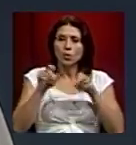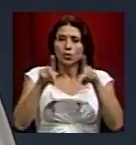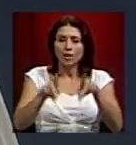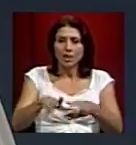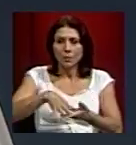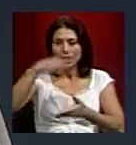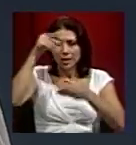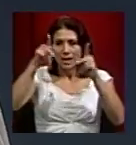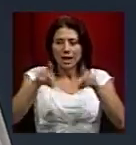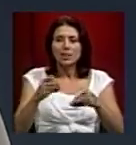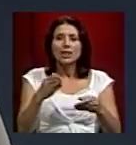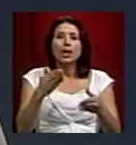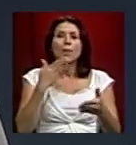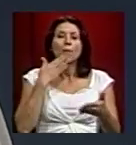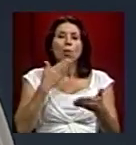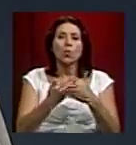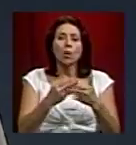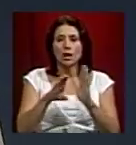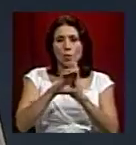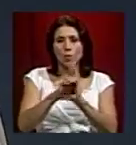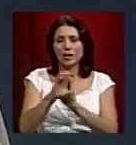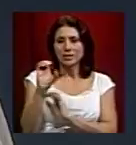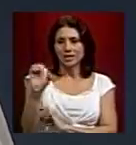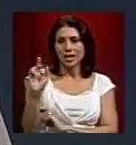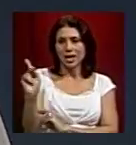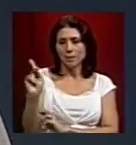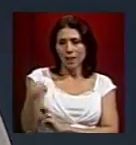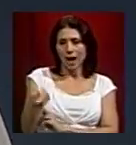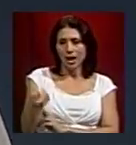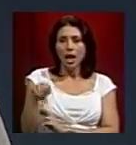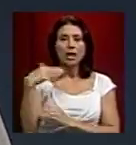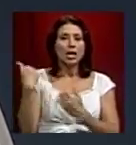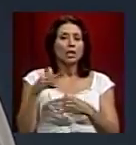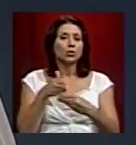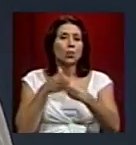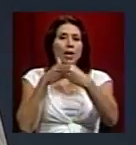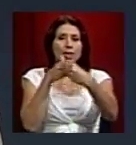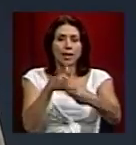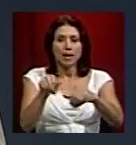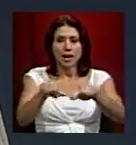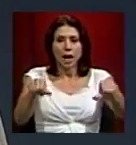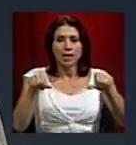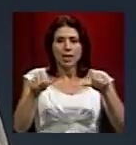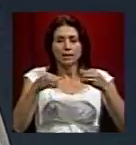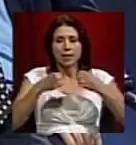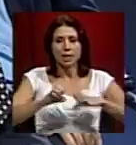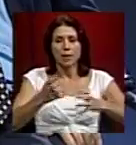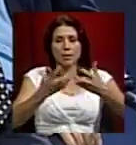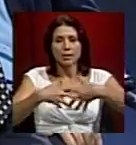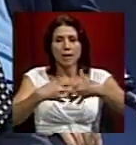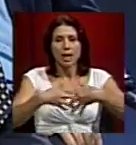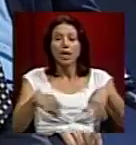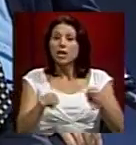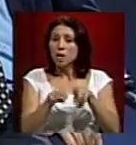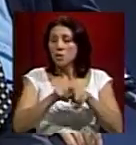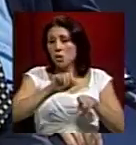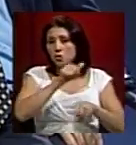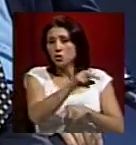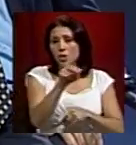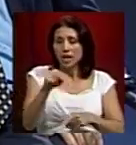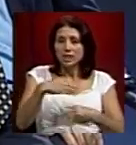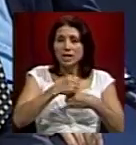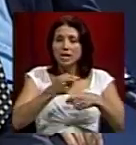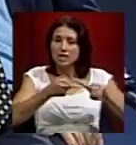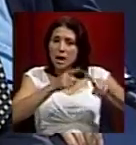Prahalat, que es un profesor, un gurú del área de estrategia empresarial, y otros colegas que hice muy buena amistad con ellos, que